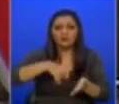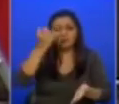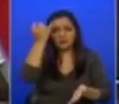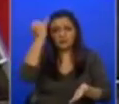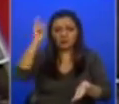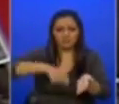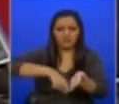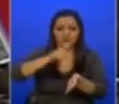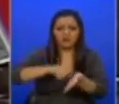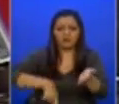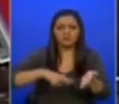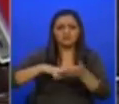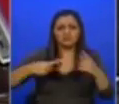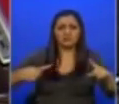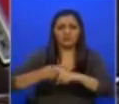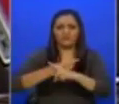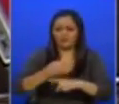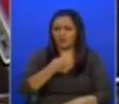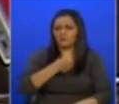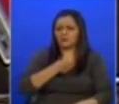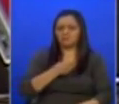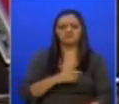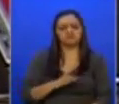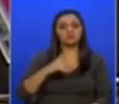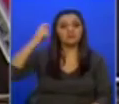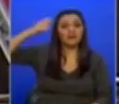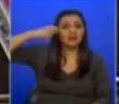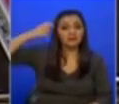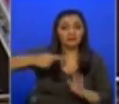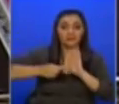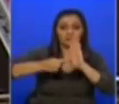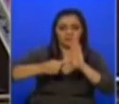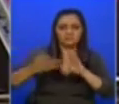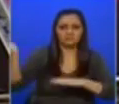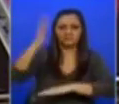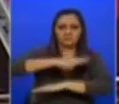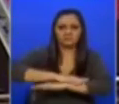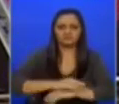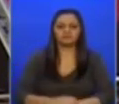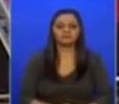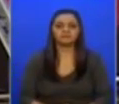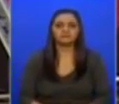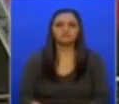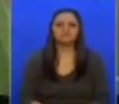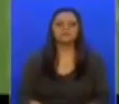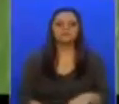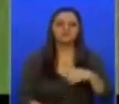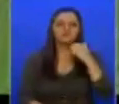para hacer un incidente político. Veamos el reportaje de la jornada. Adelante.